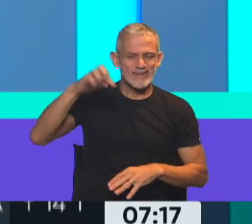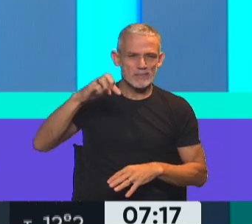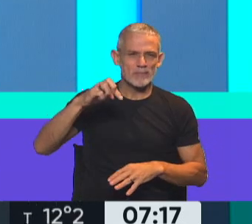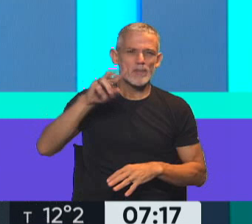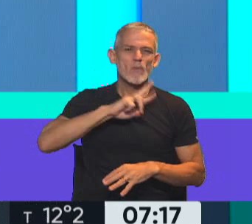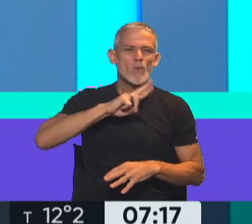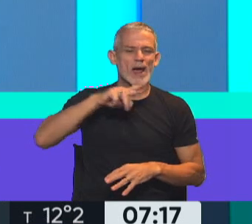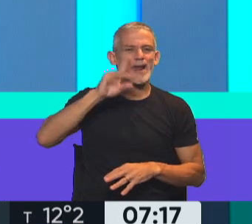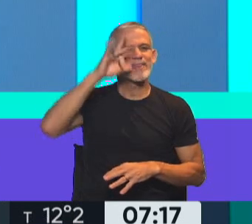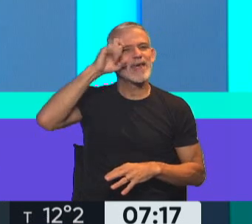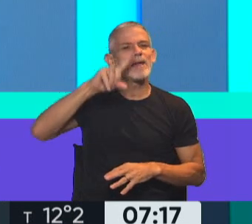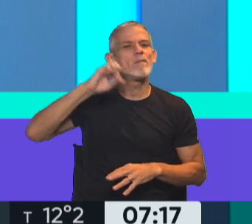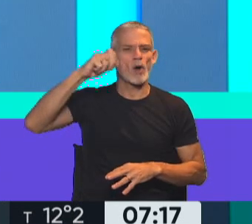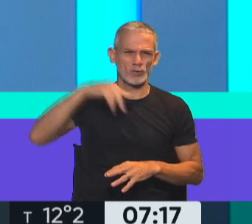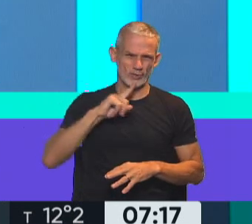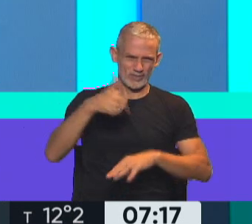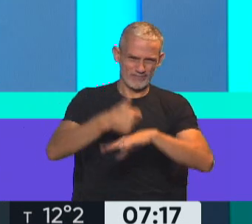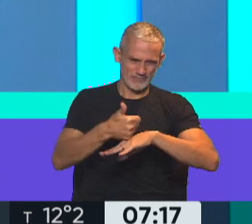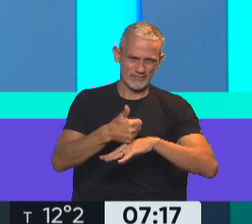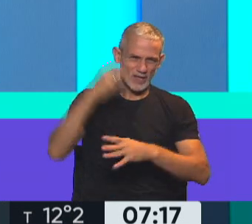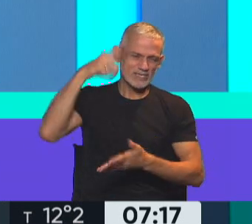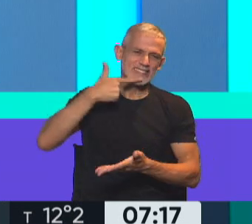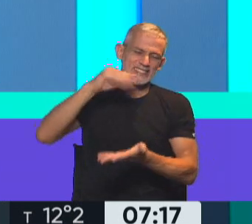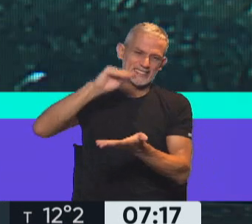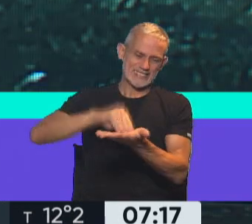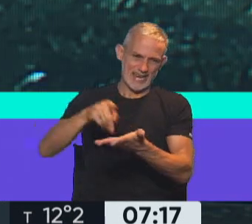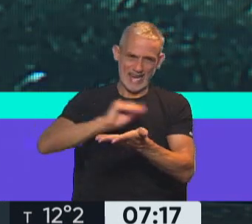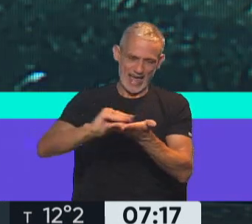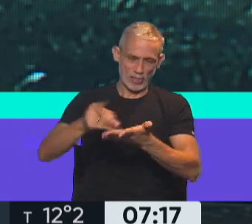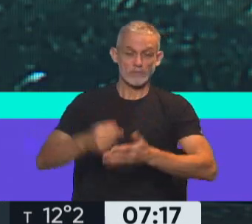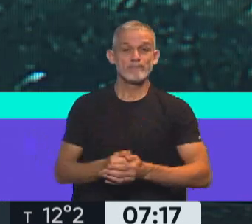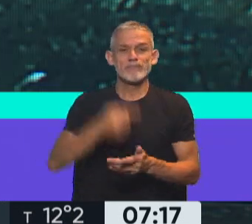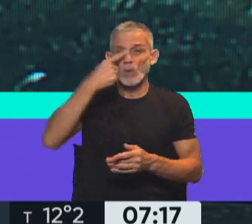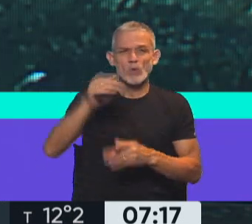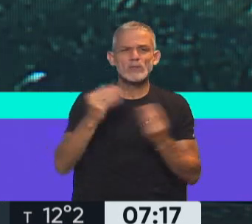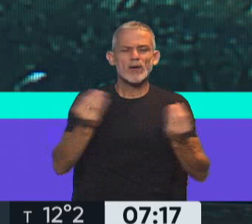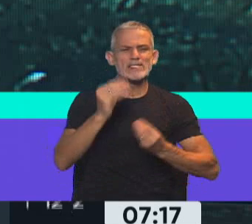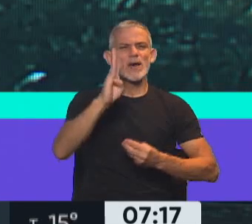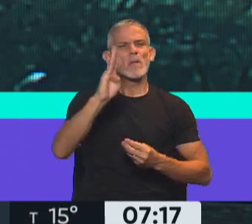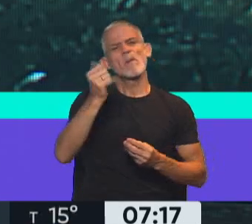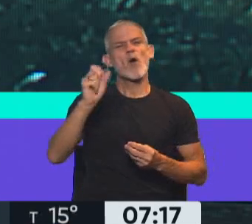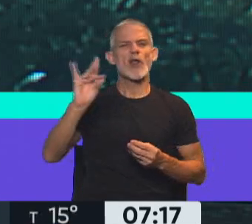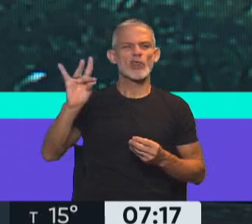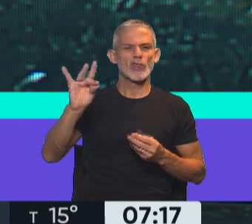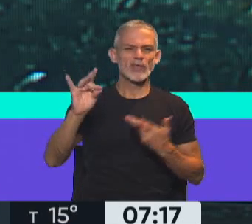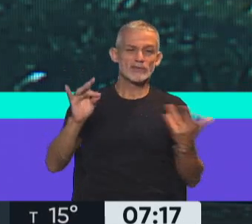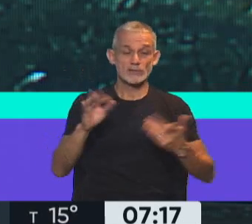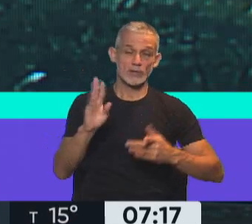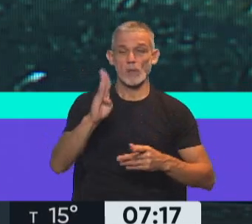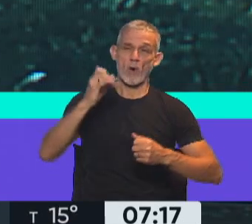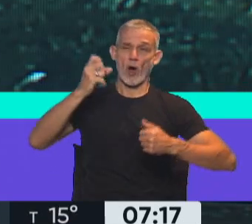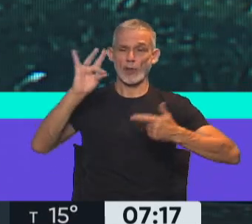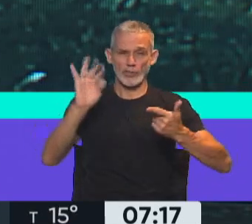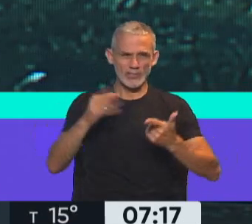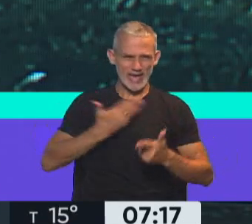que tienen los legisladores, por eso se van a estar ahí todos del equipo económico. Flor, por último, ¿qué es el BORD? Porque estamos escuchando hablar del BORD, del Fondo